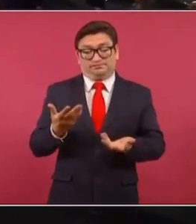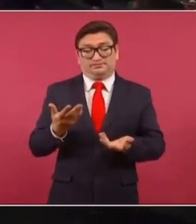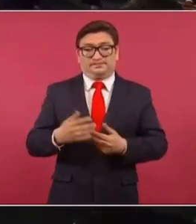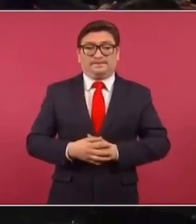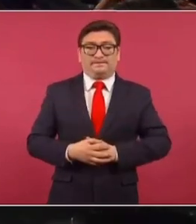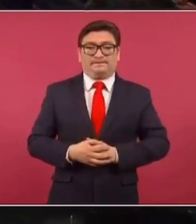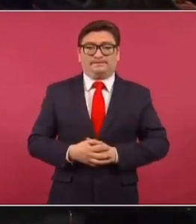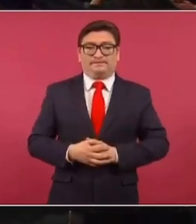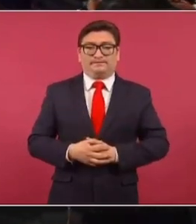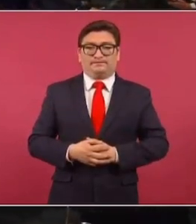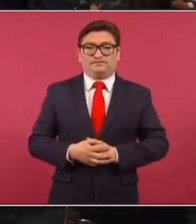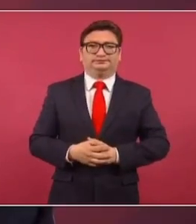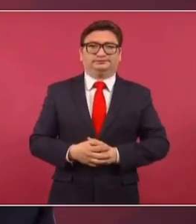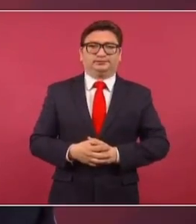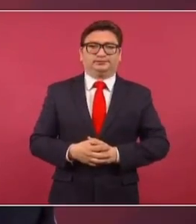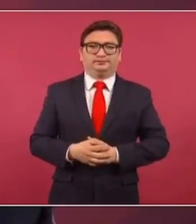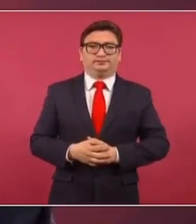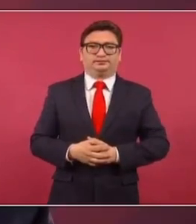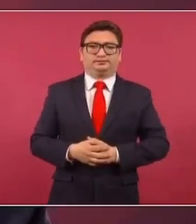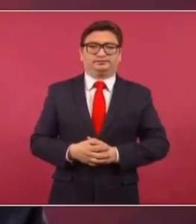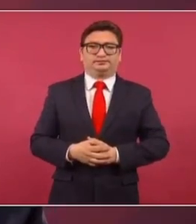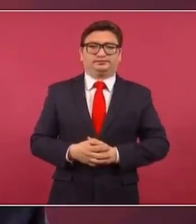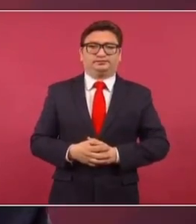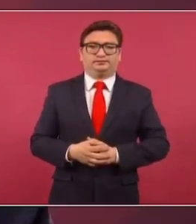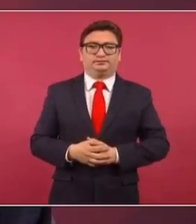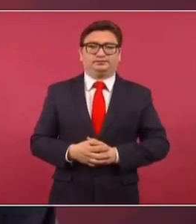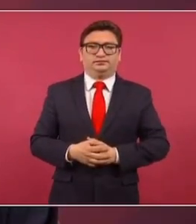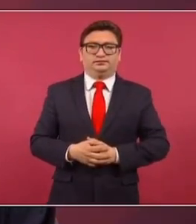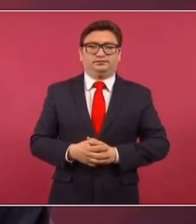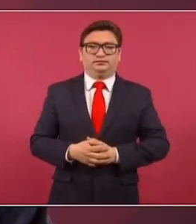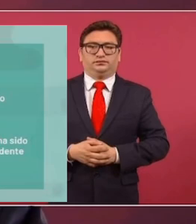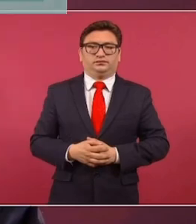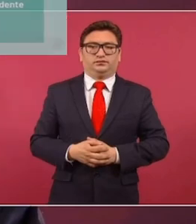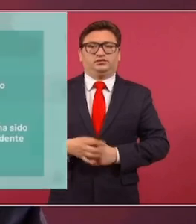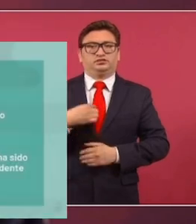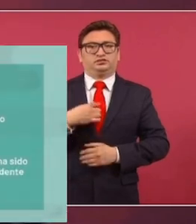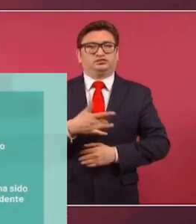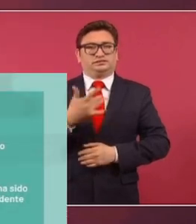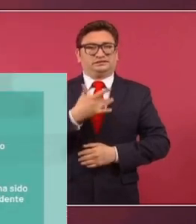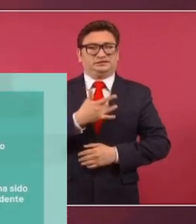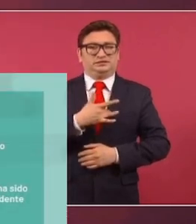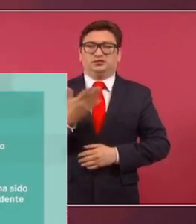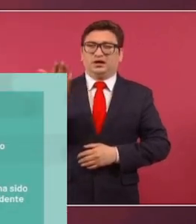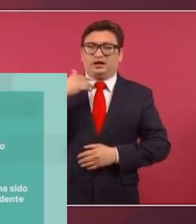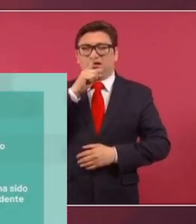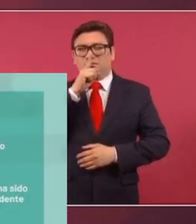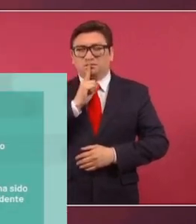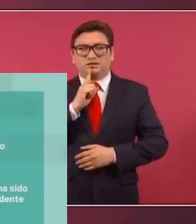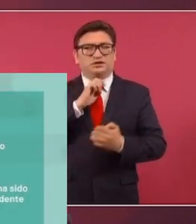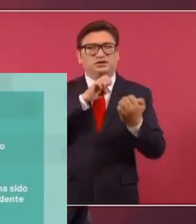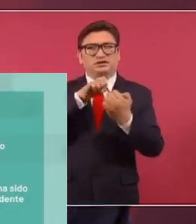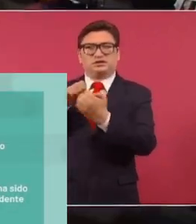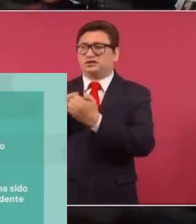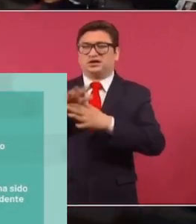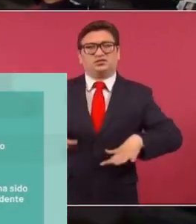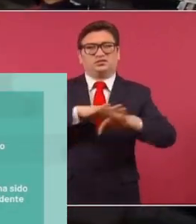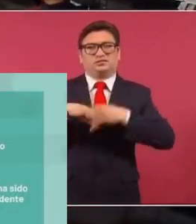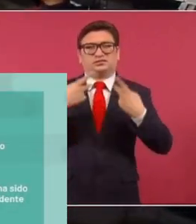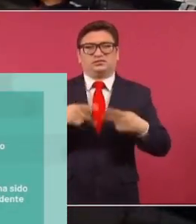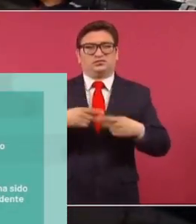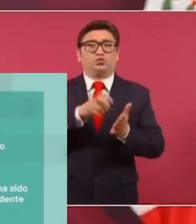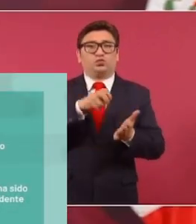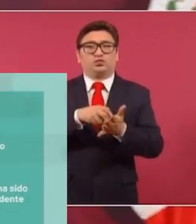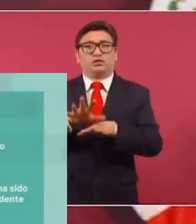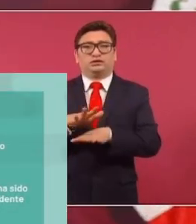a juzgarlos. Siento que se mintió, se engañó a muchos ciudadanos con